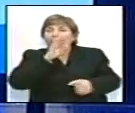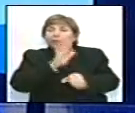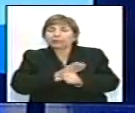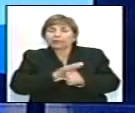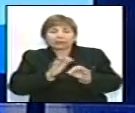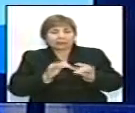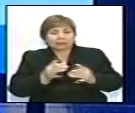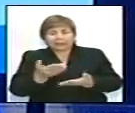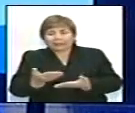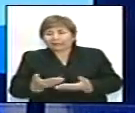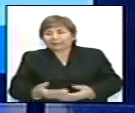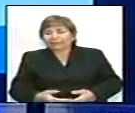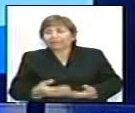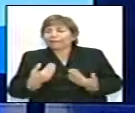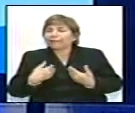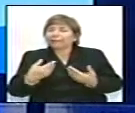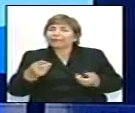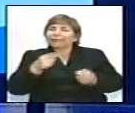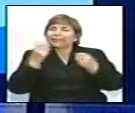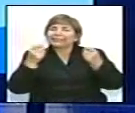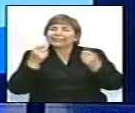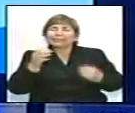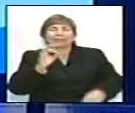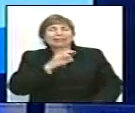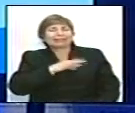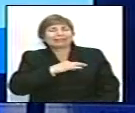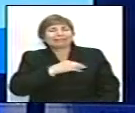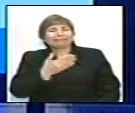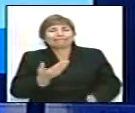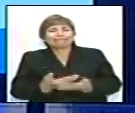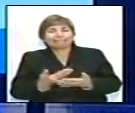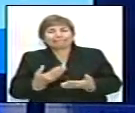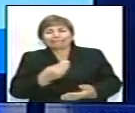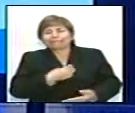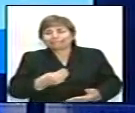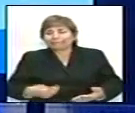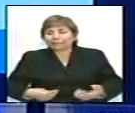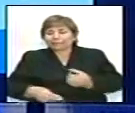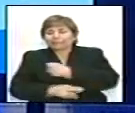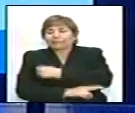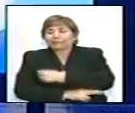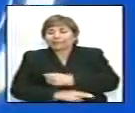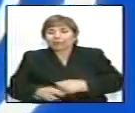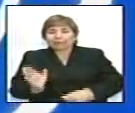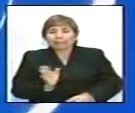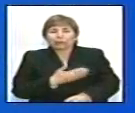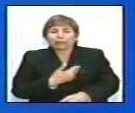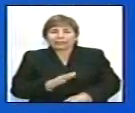en nuestro país. Fue durante una ceremonia especial desarrollada en la Universidad Nacional de Música.